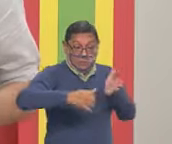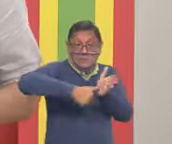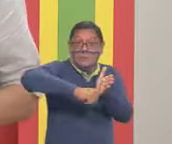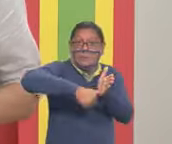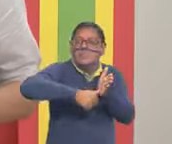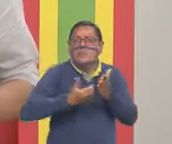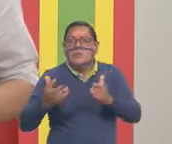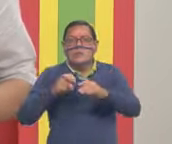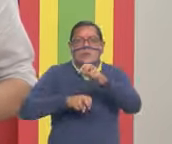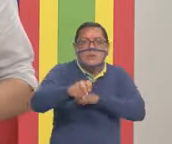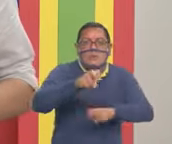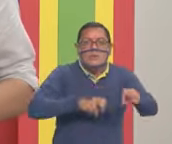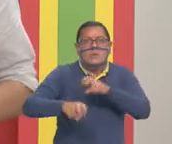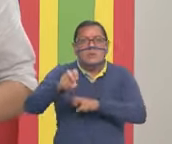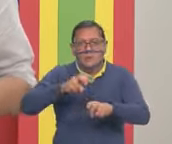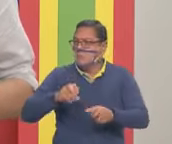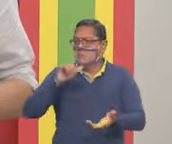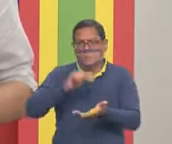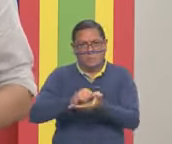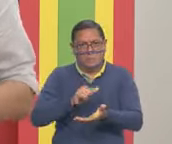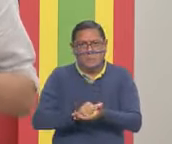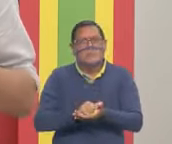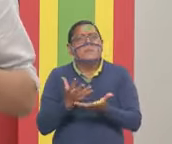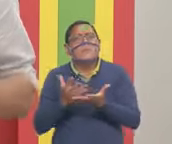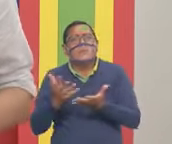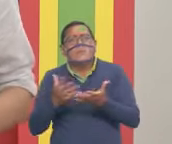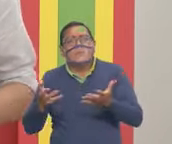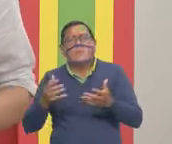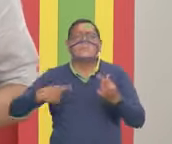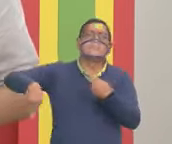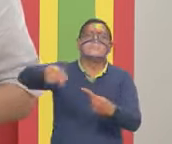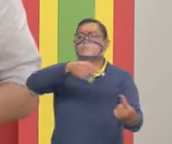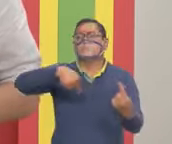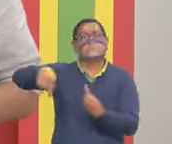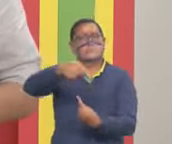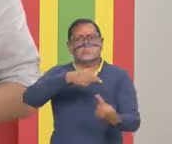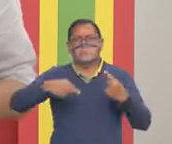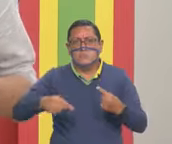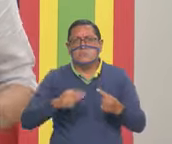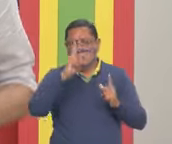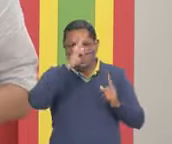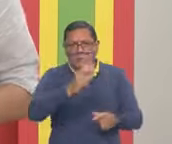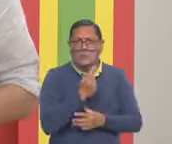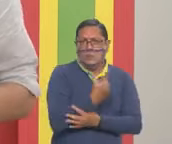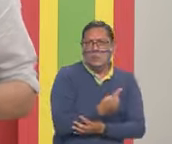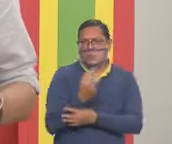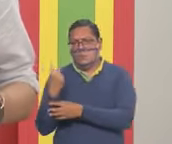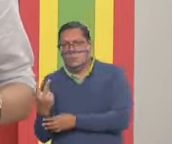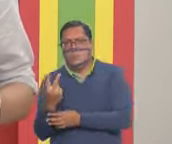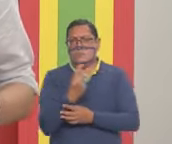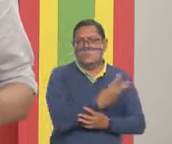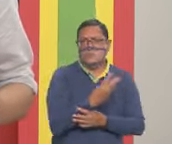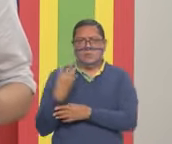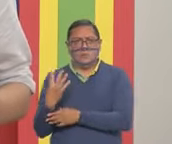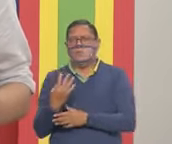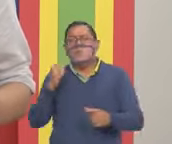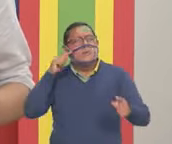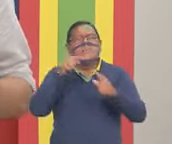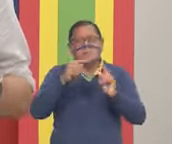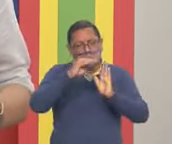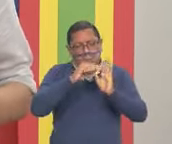regirá durante todo este tiempo y será para la movilización de los ciudadanos. Con estas medidas lo que buscamos